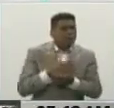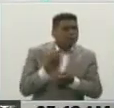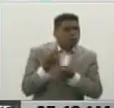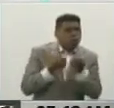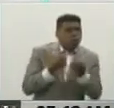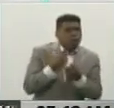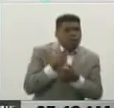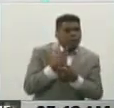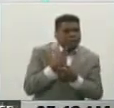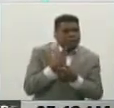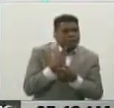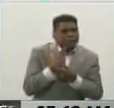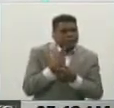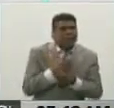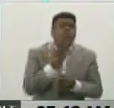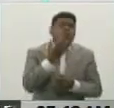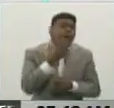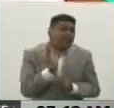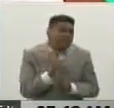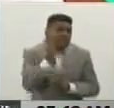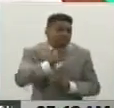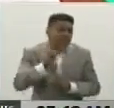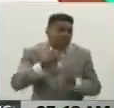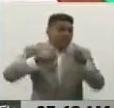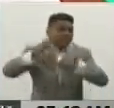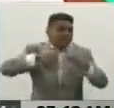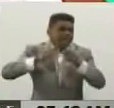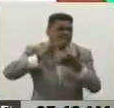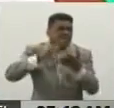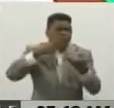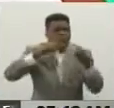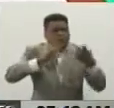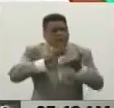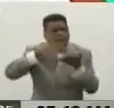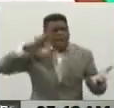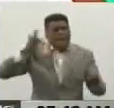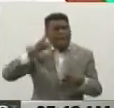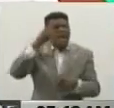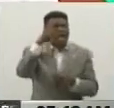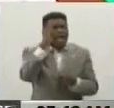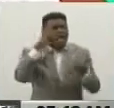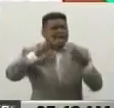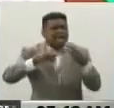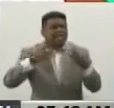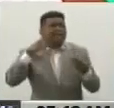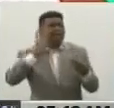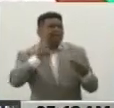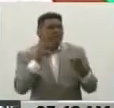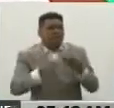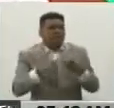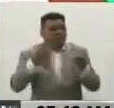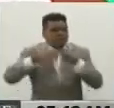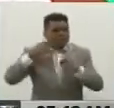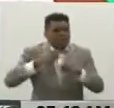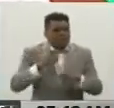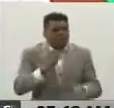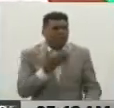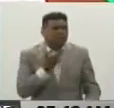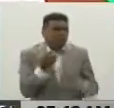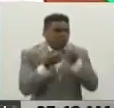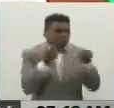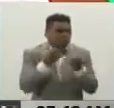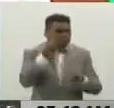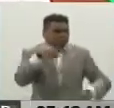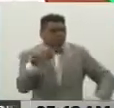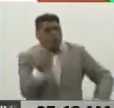ha causado media porque dicen que bueno que nosotros cohibimos el derecho a la libertad de expresión y es totalmente falso, ¿sabes? Tenemos 12 millones de